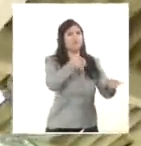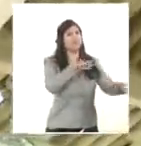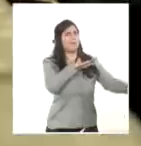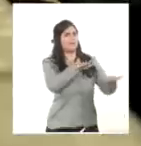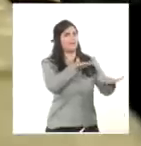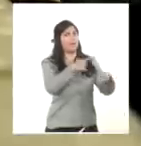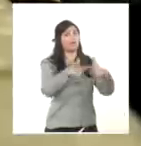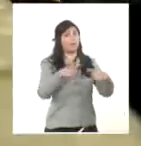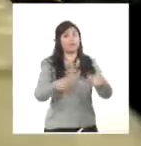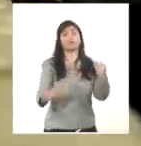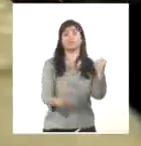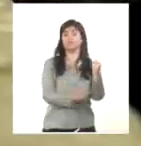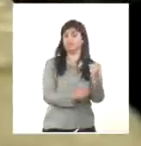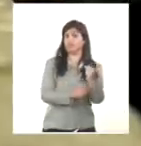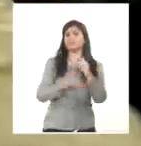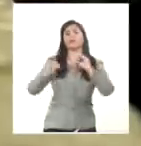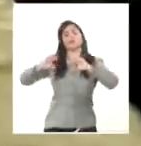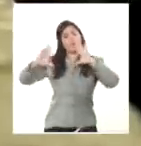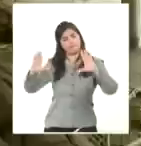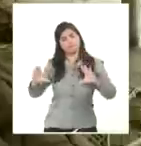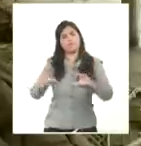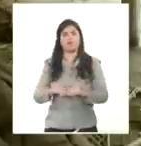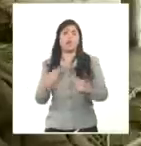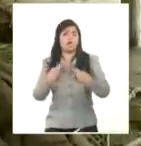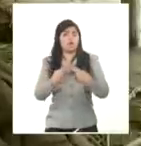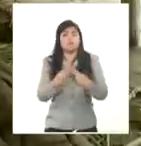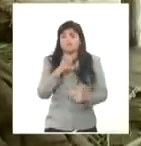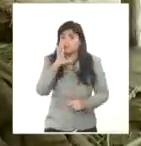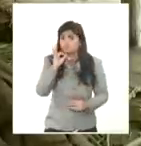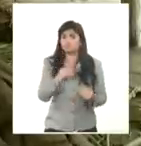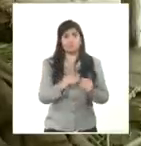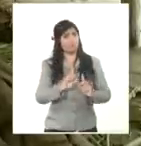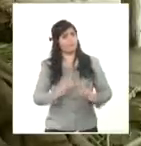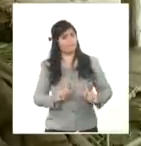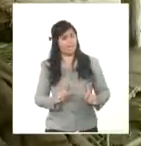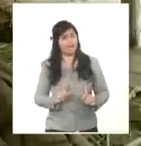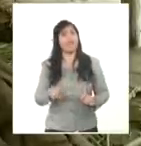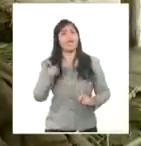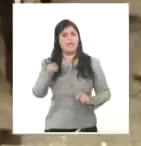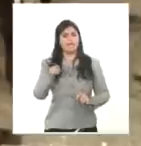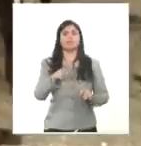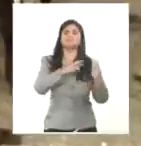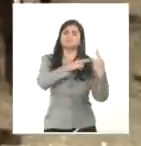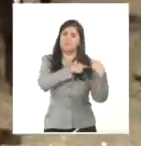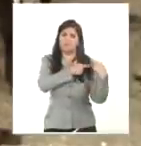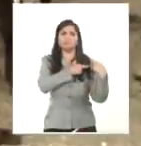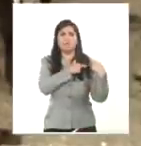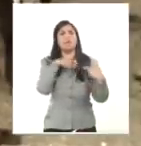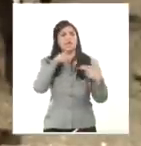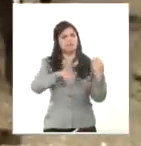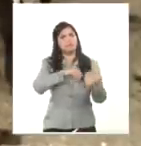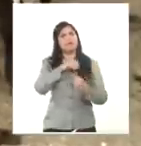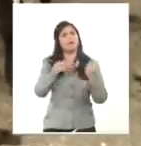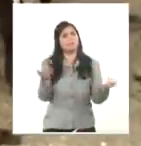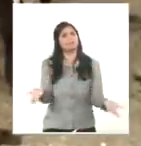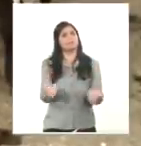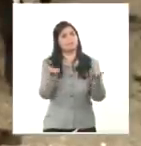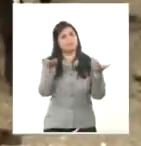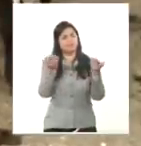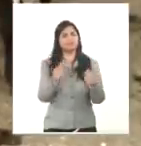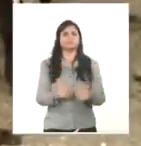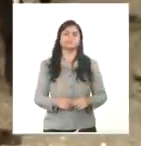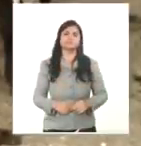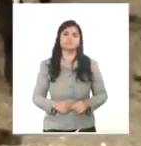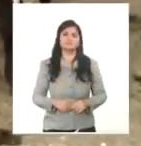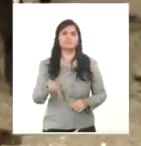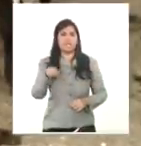día acarrea problemas para la actividad pecuaria, ya que se deterioran los indicadores productivos. Recoger ganado lo implica todo,